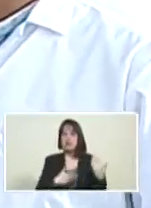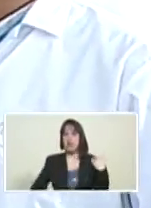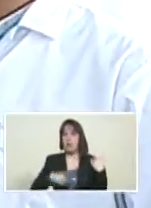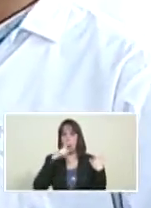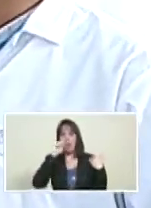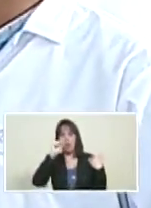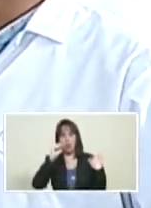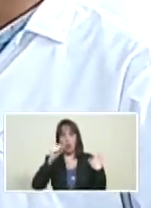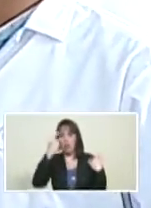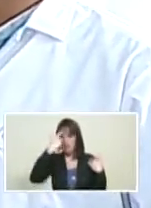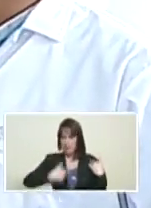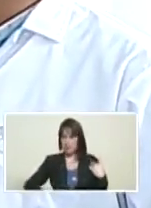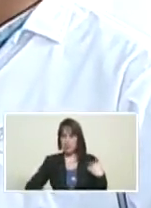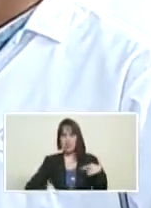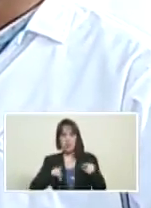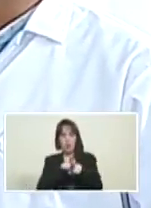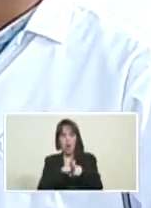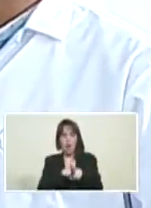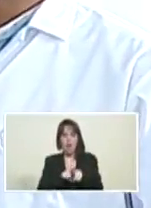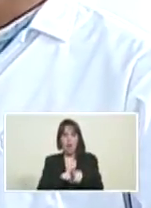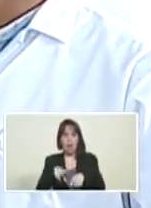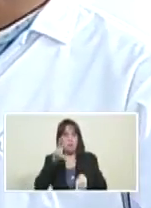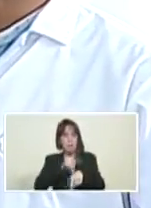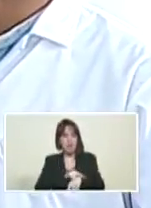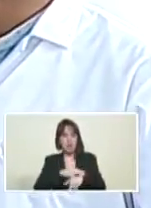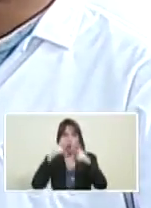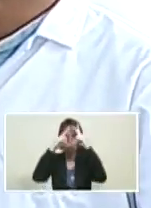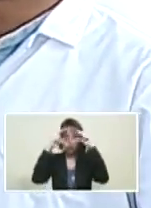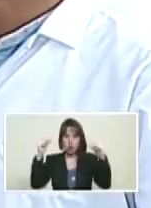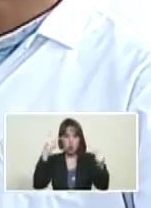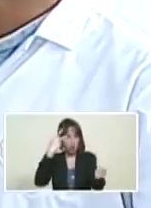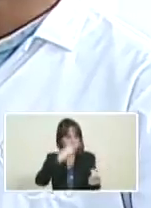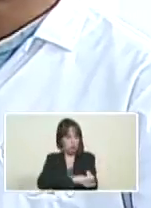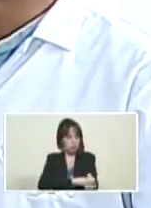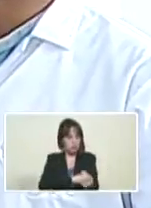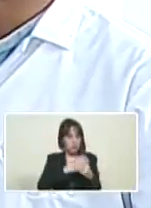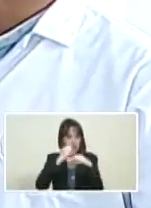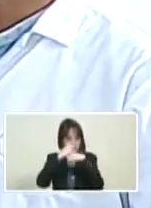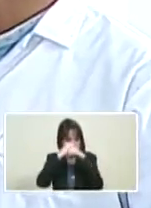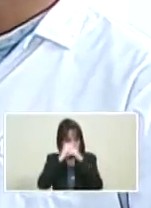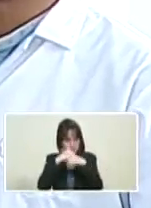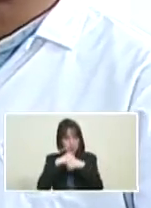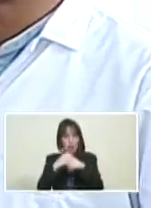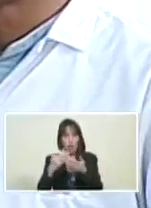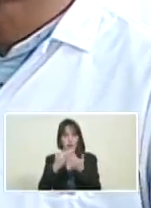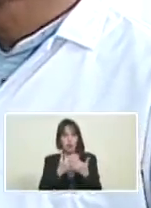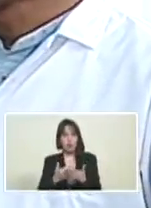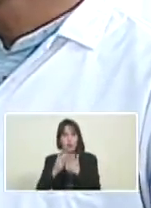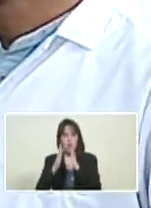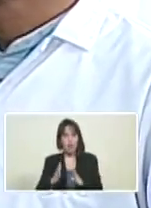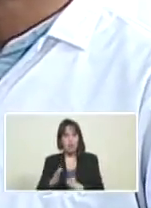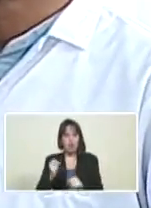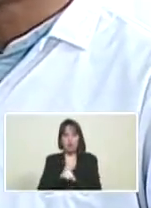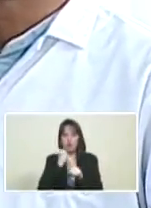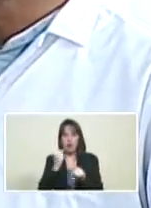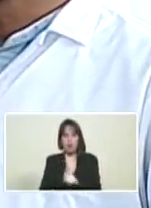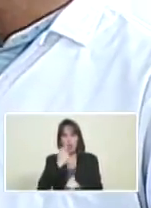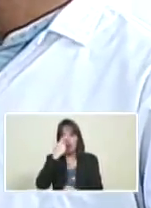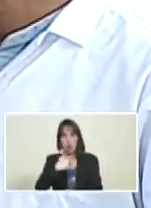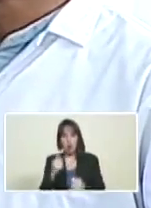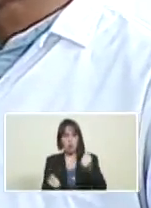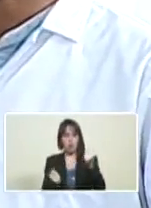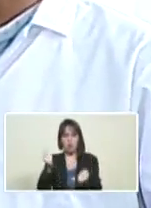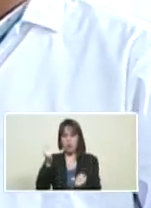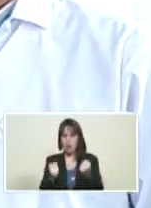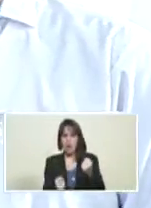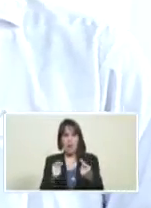Maduro es un médico, es un enfermero, es un bioanalista, es un estudiante, es un trabajador, es un conductor, es